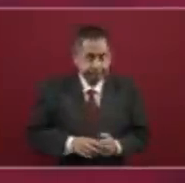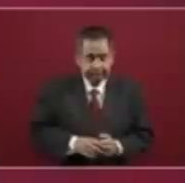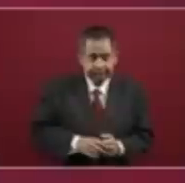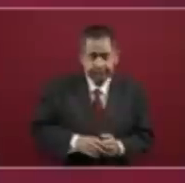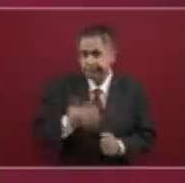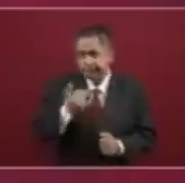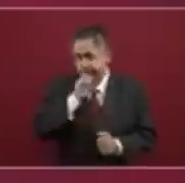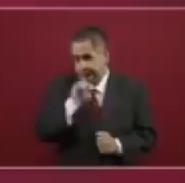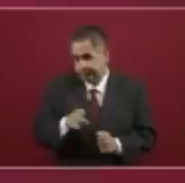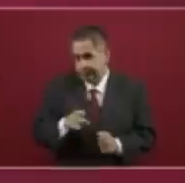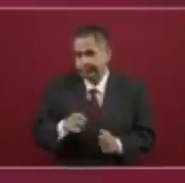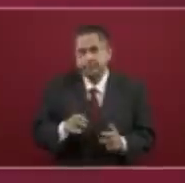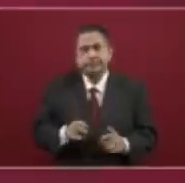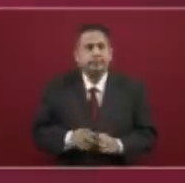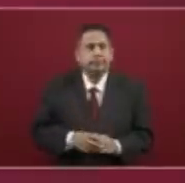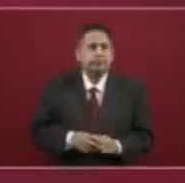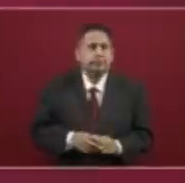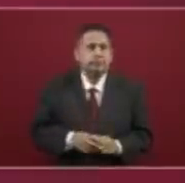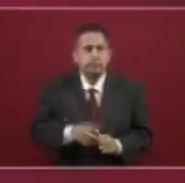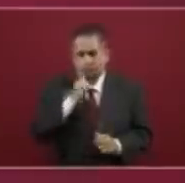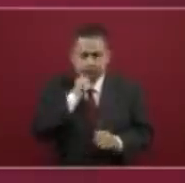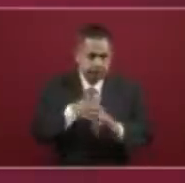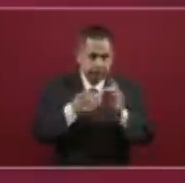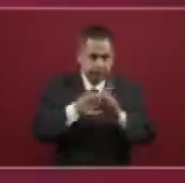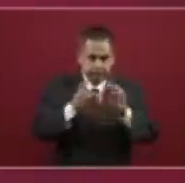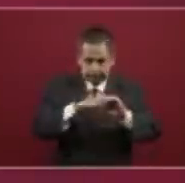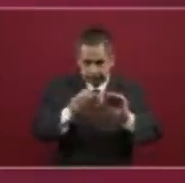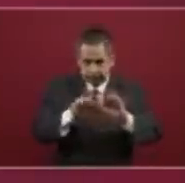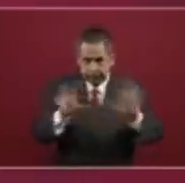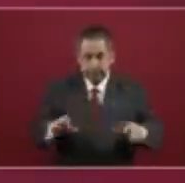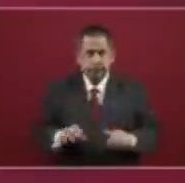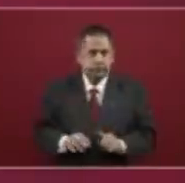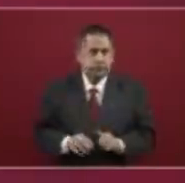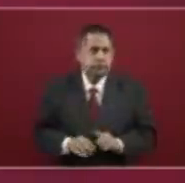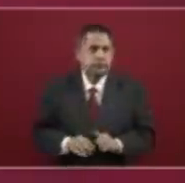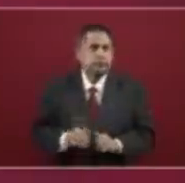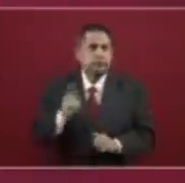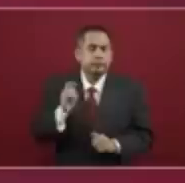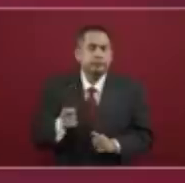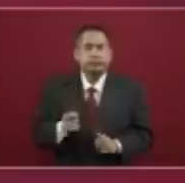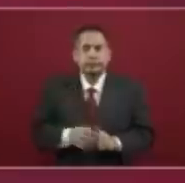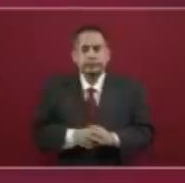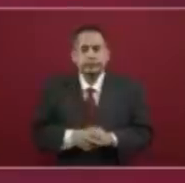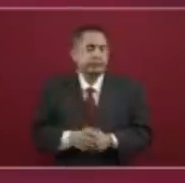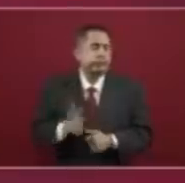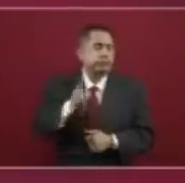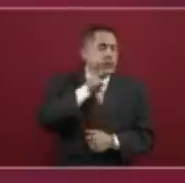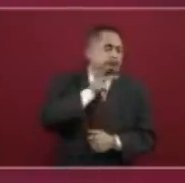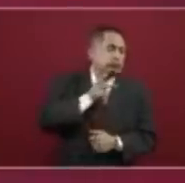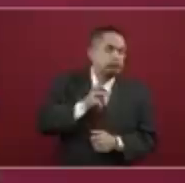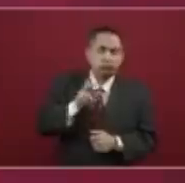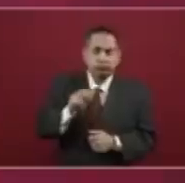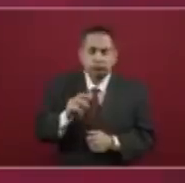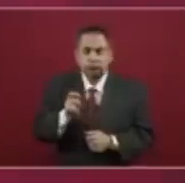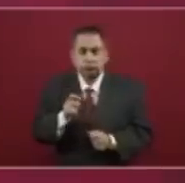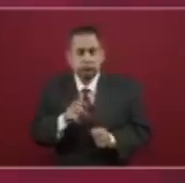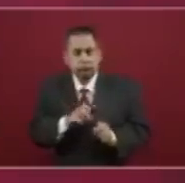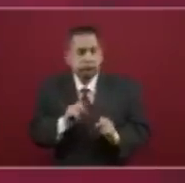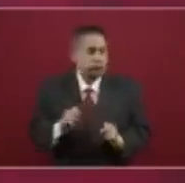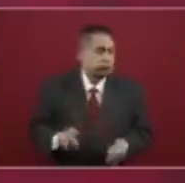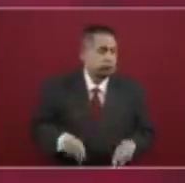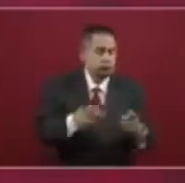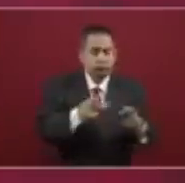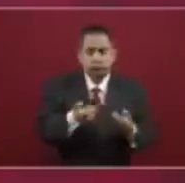Y también aclarar de que Pemex no vende al